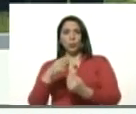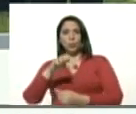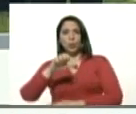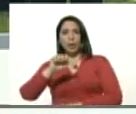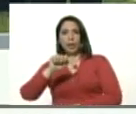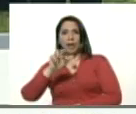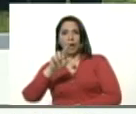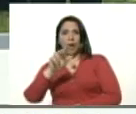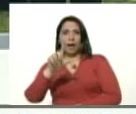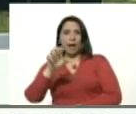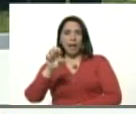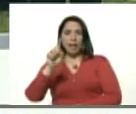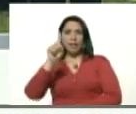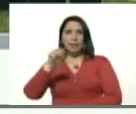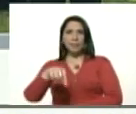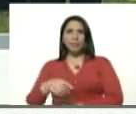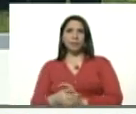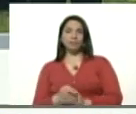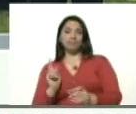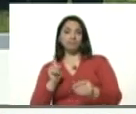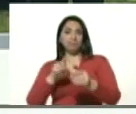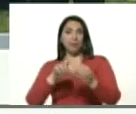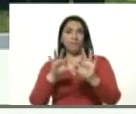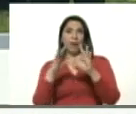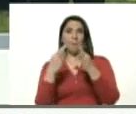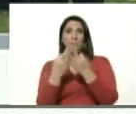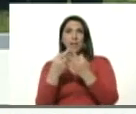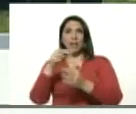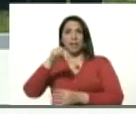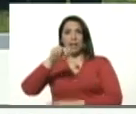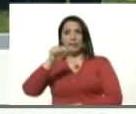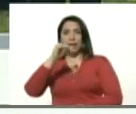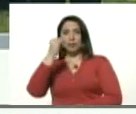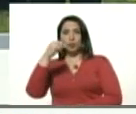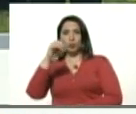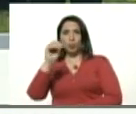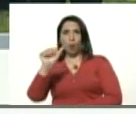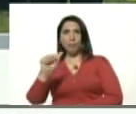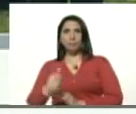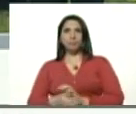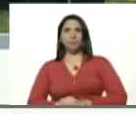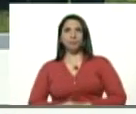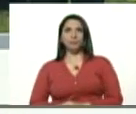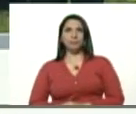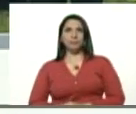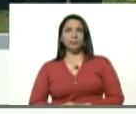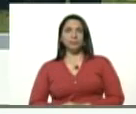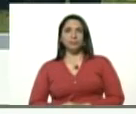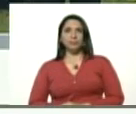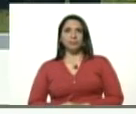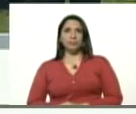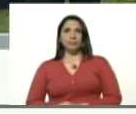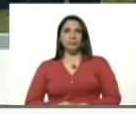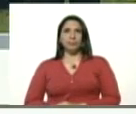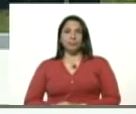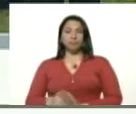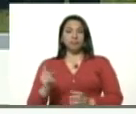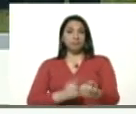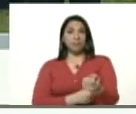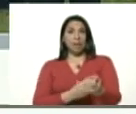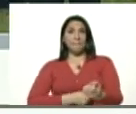Herrera, se encuentra parte de la familia de nuestro gran Aquiles Nasoa, está su